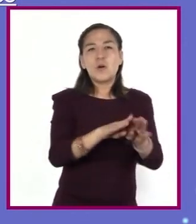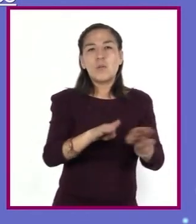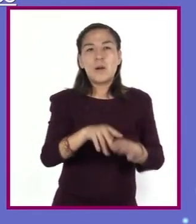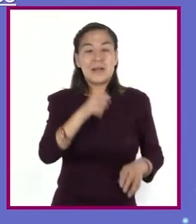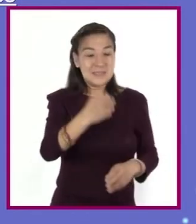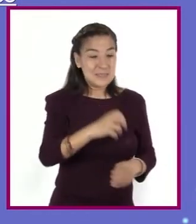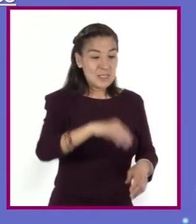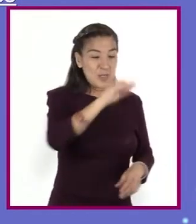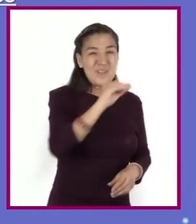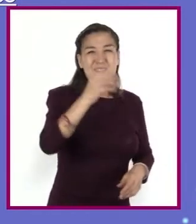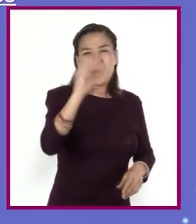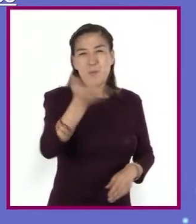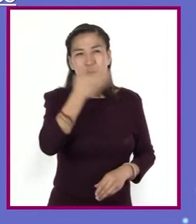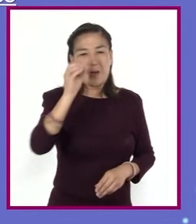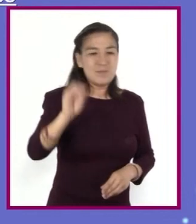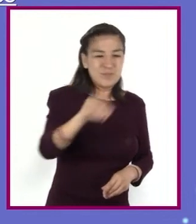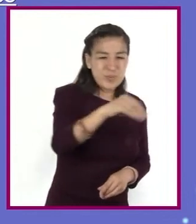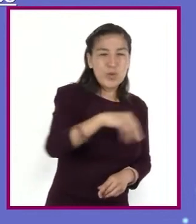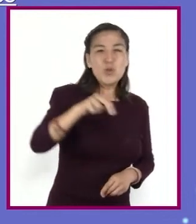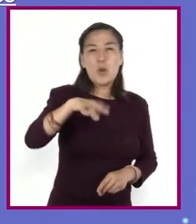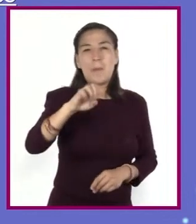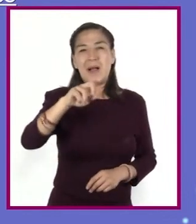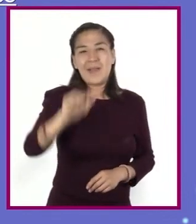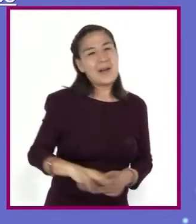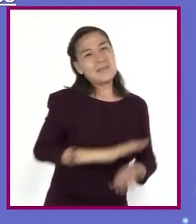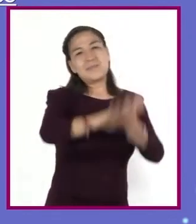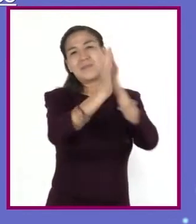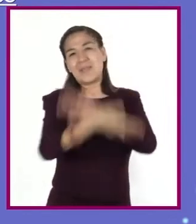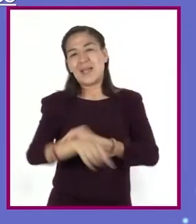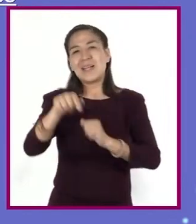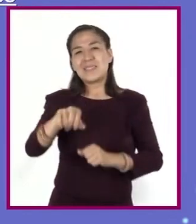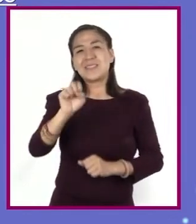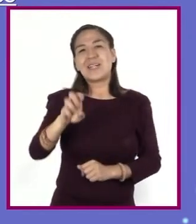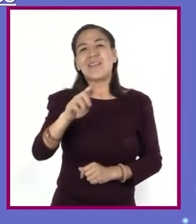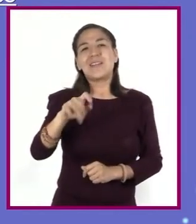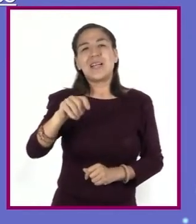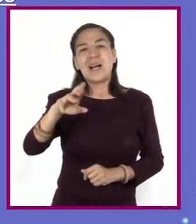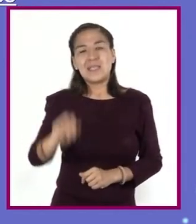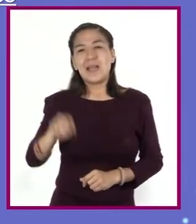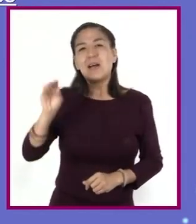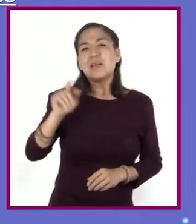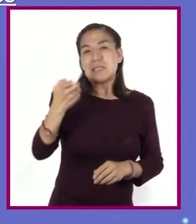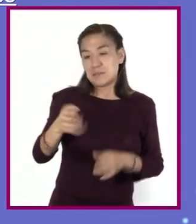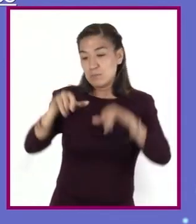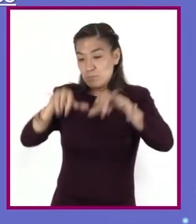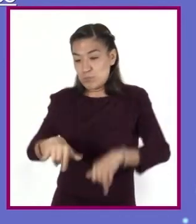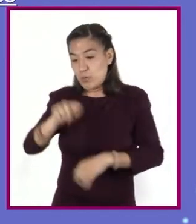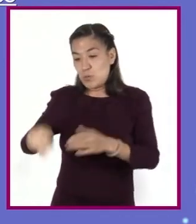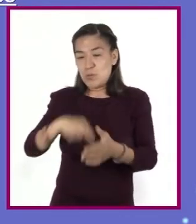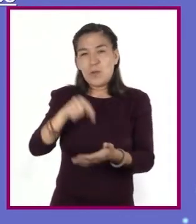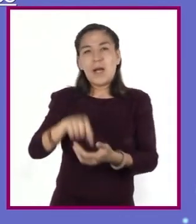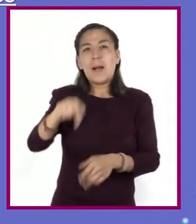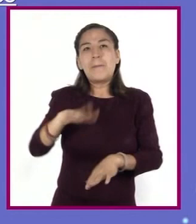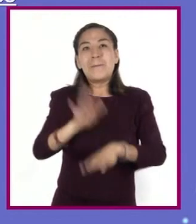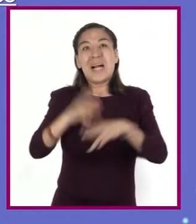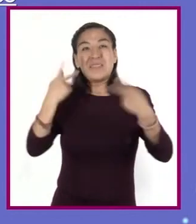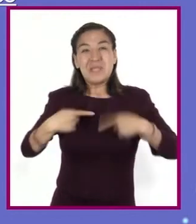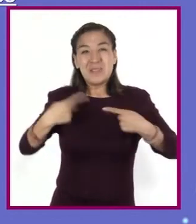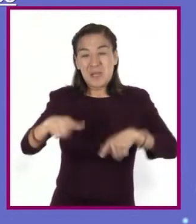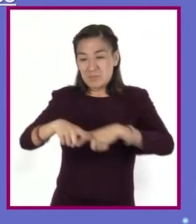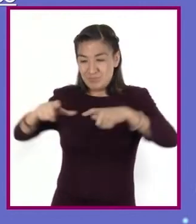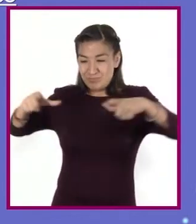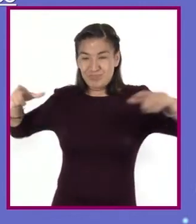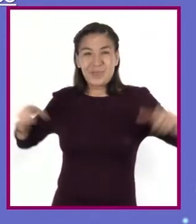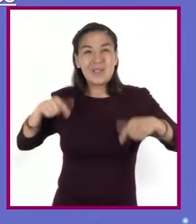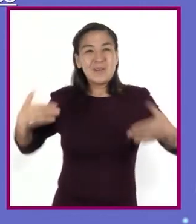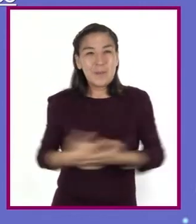nómada a la vida sedentaria, volviéndose agricultores y formaron aldeas en donde fue aumentando la densidad de la población